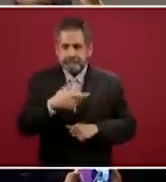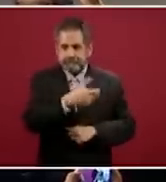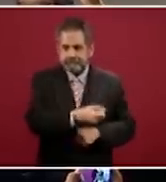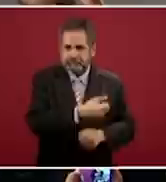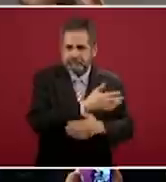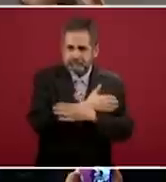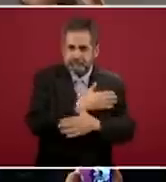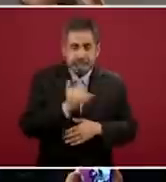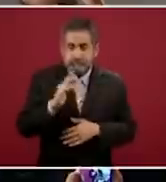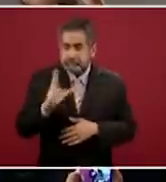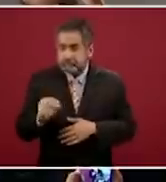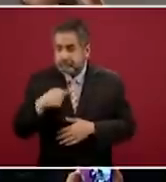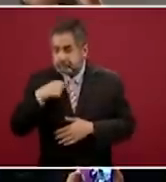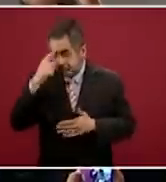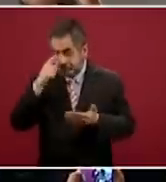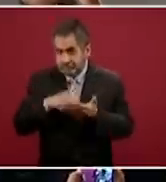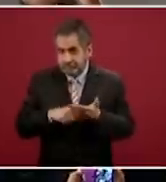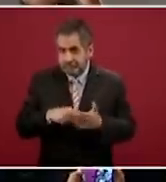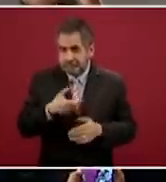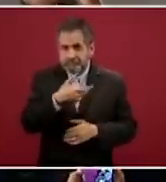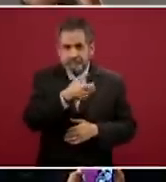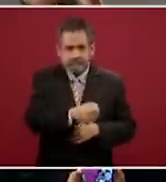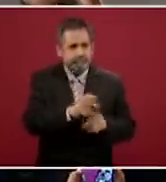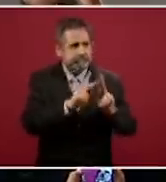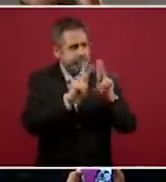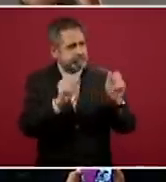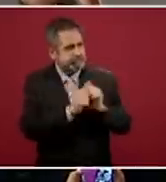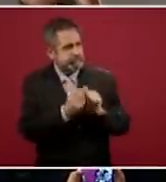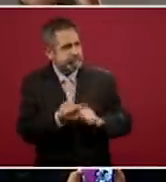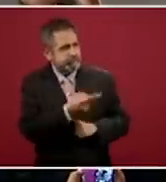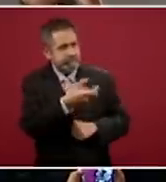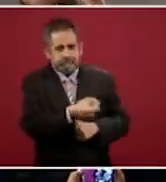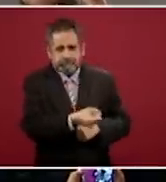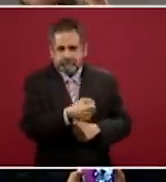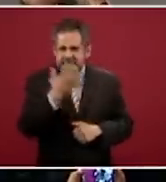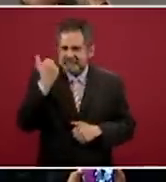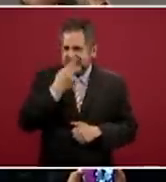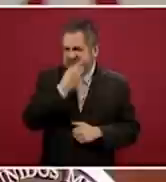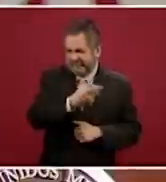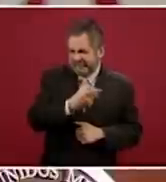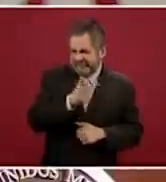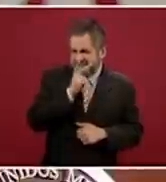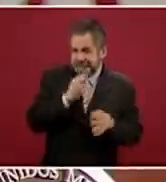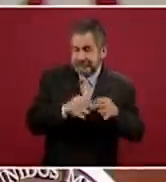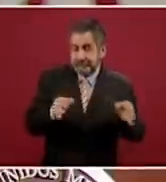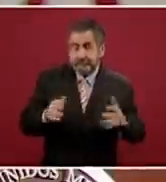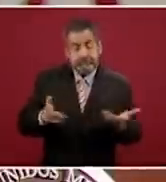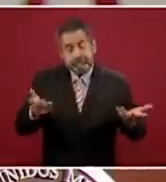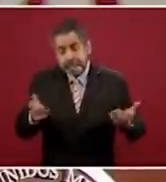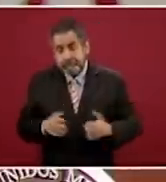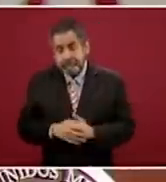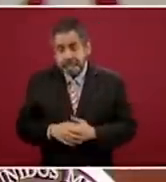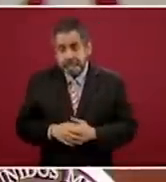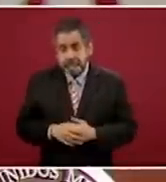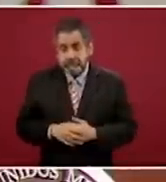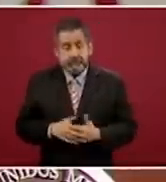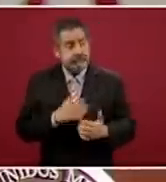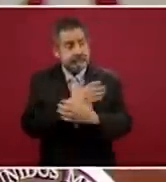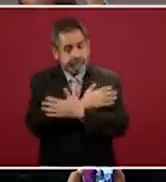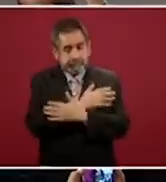abrazándose, la paz esté con nosotros, así se dice. Pues aunque no haya el